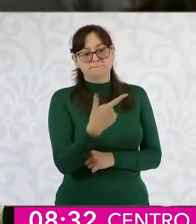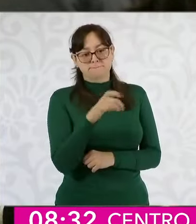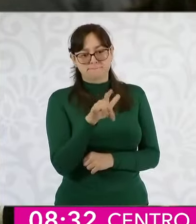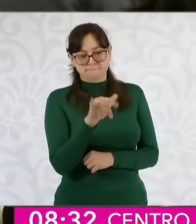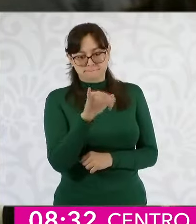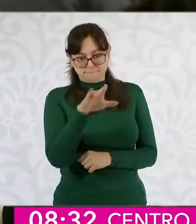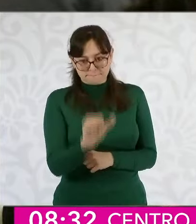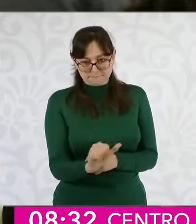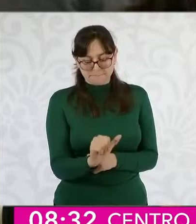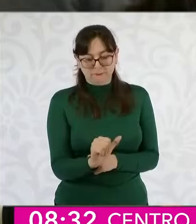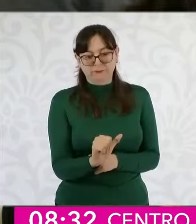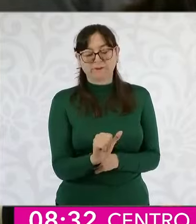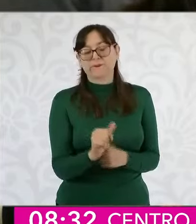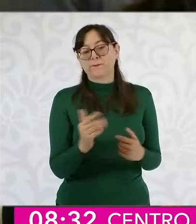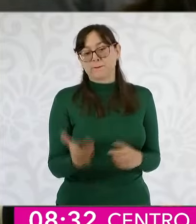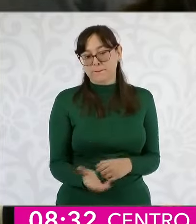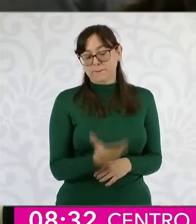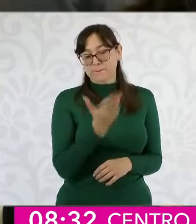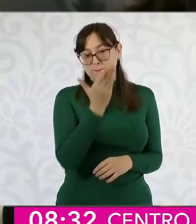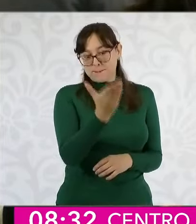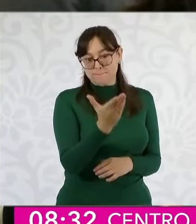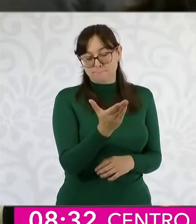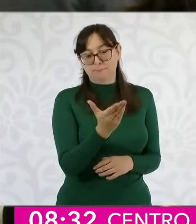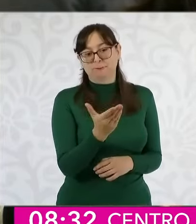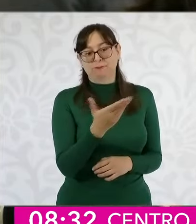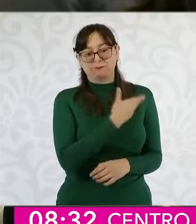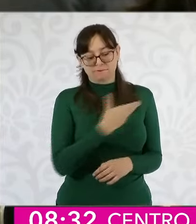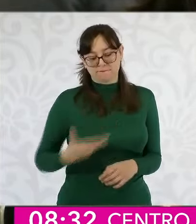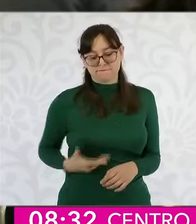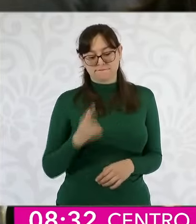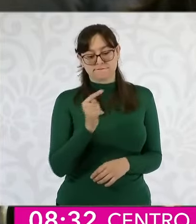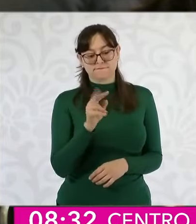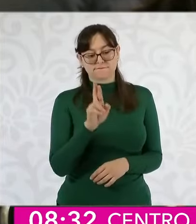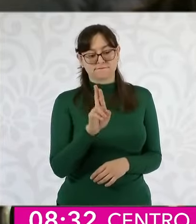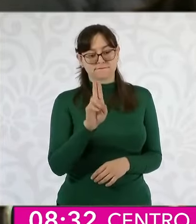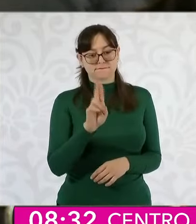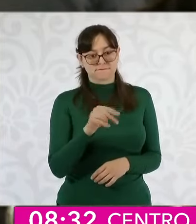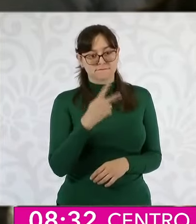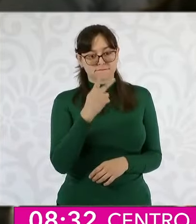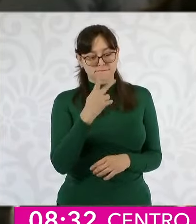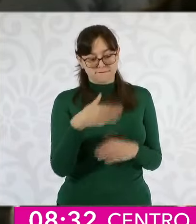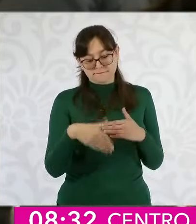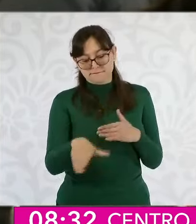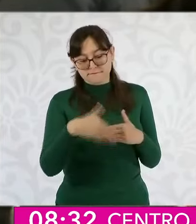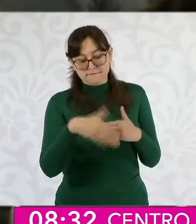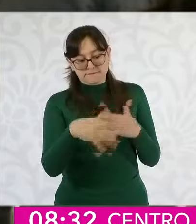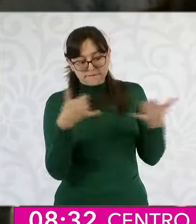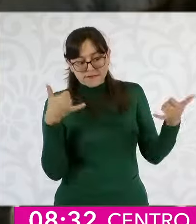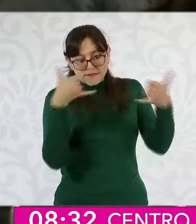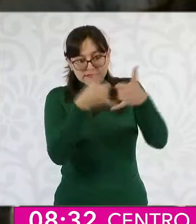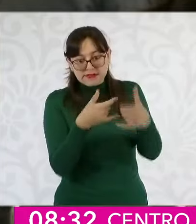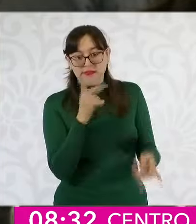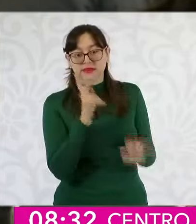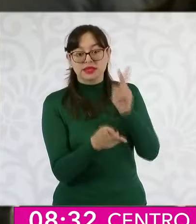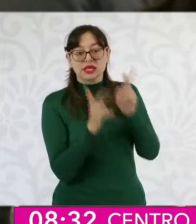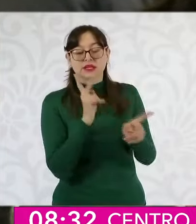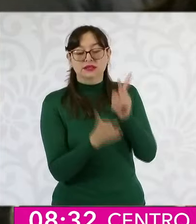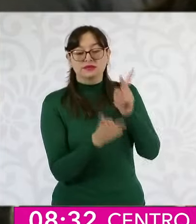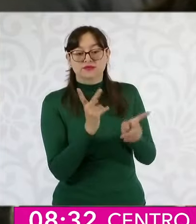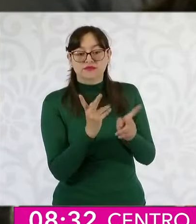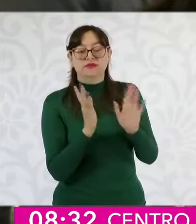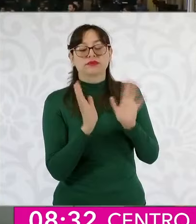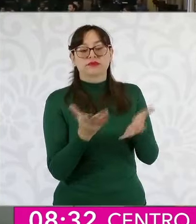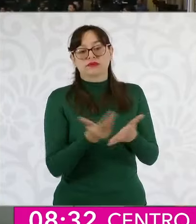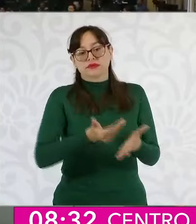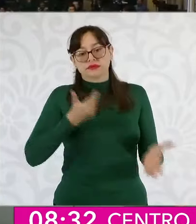un par de días quizás para platicar con el presidente Trump. Ya dio una carta